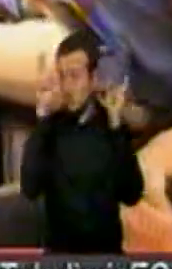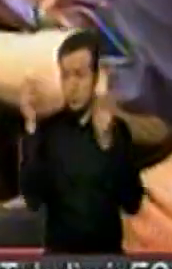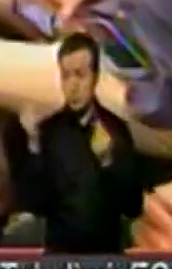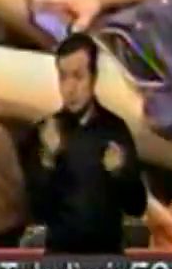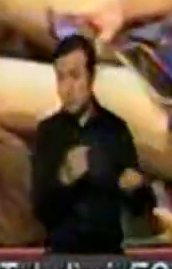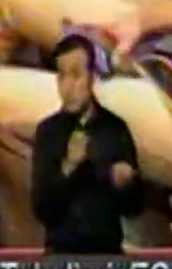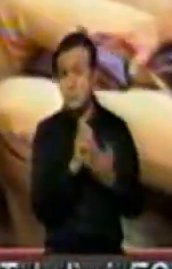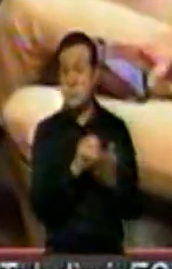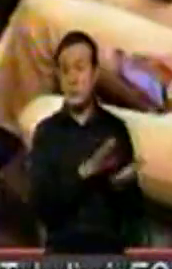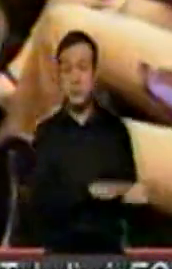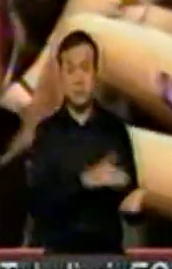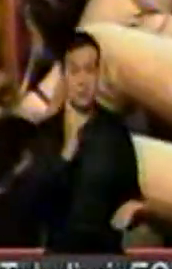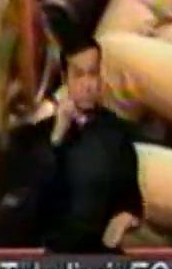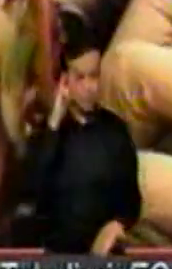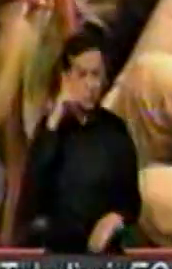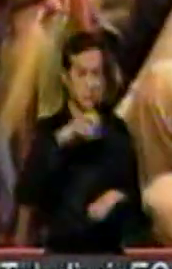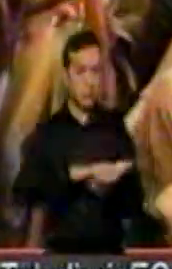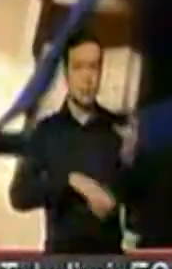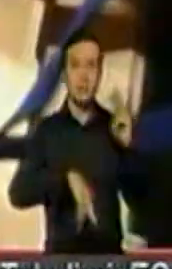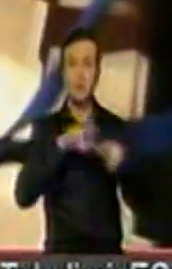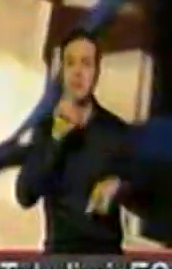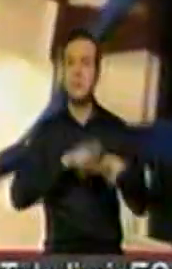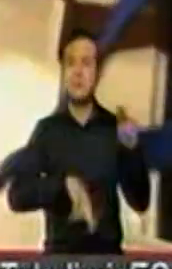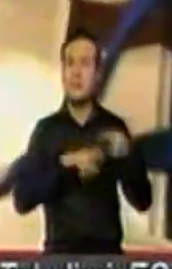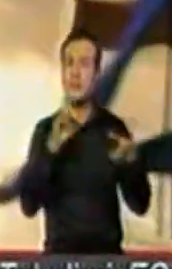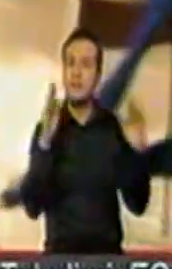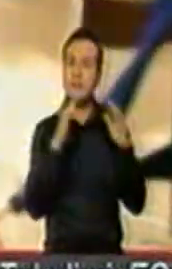para el programa gubernamental Casa para Todos.